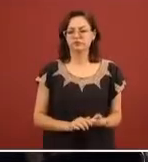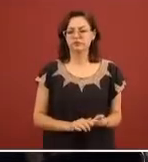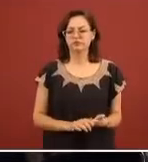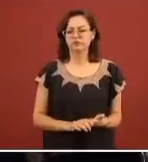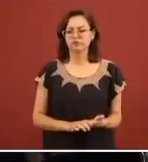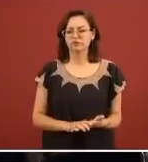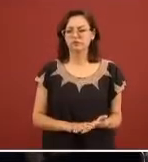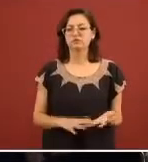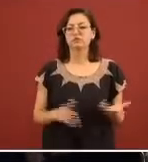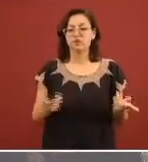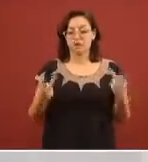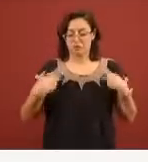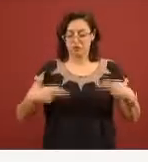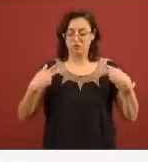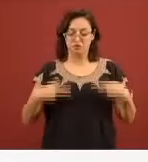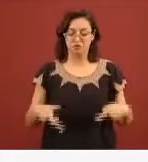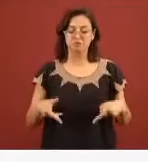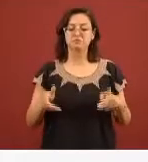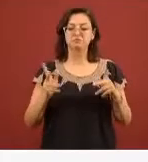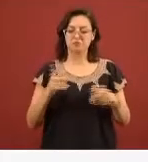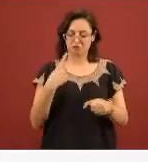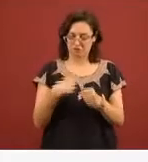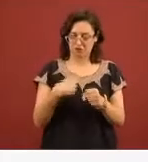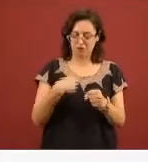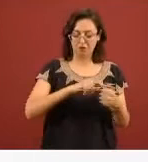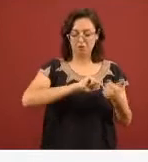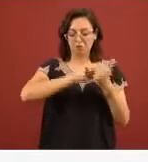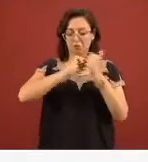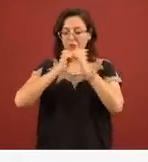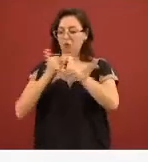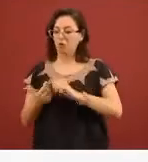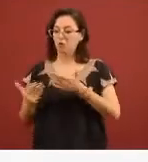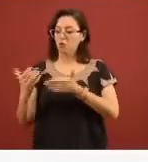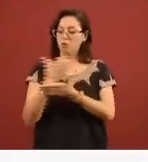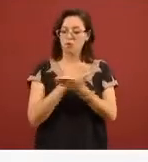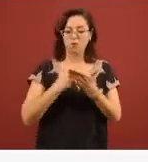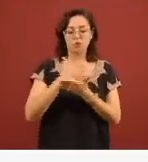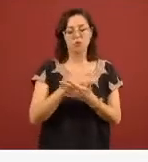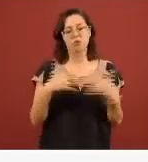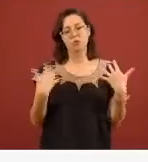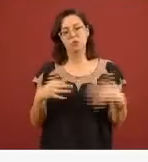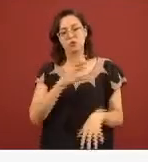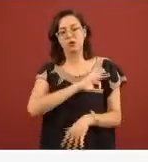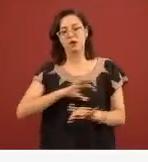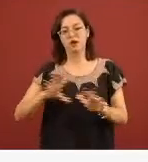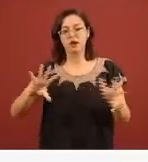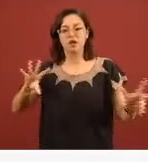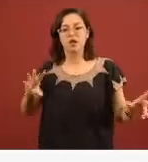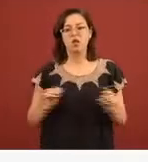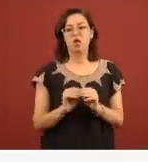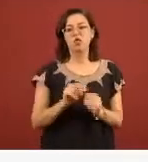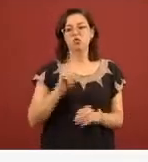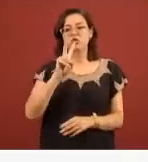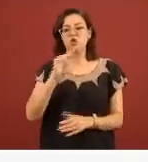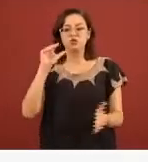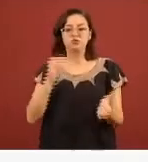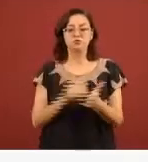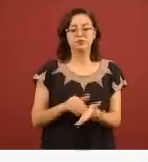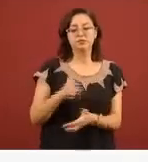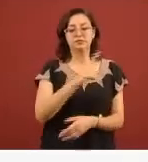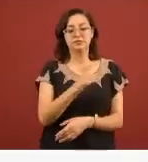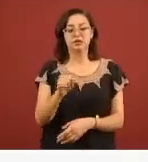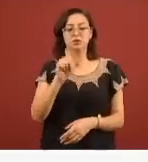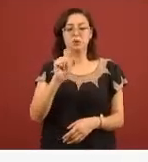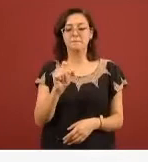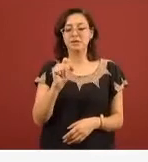felizmente se han recuperado. El día de hoy suman ya 2.125, representan el 39% de